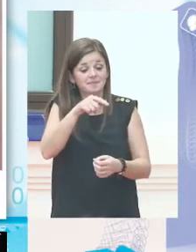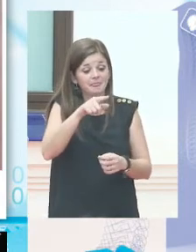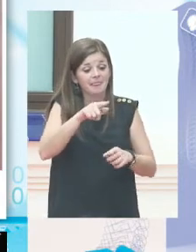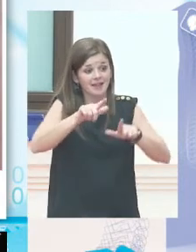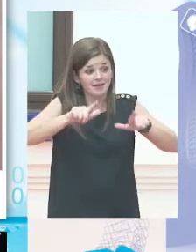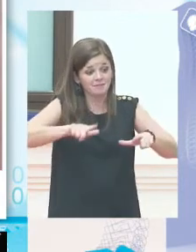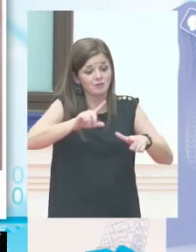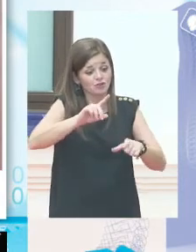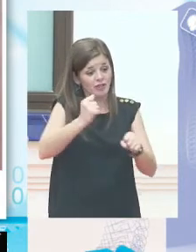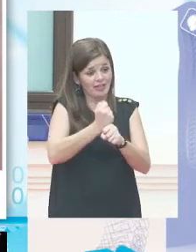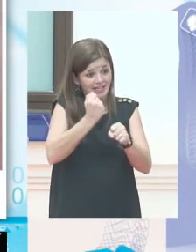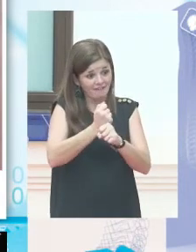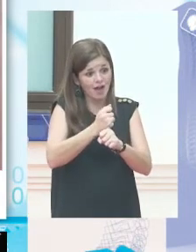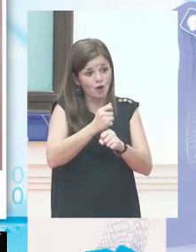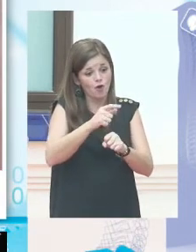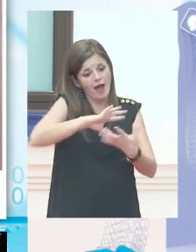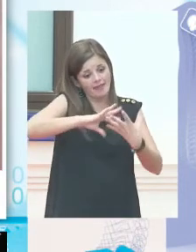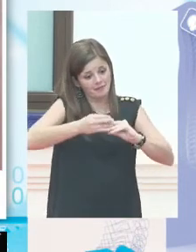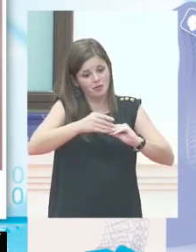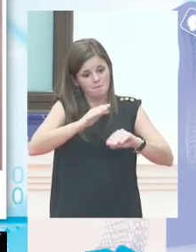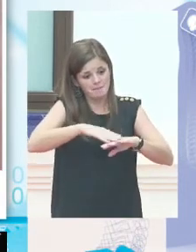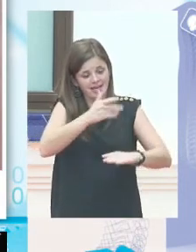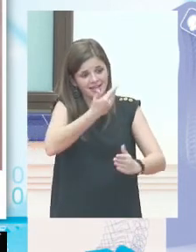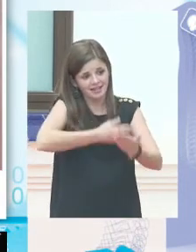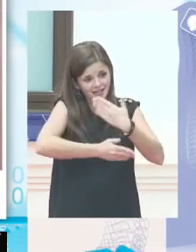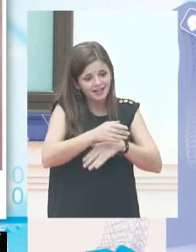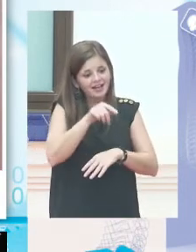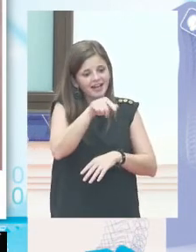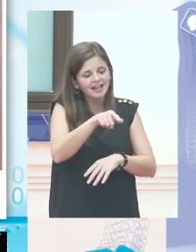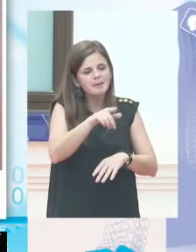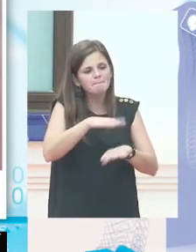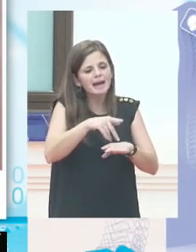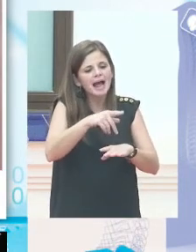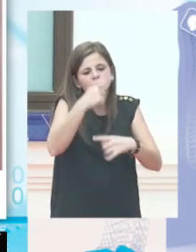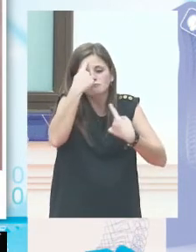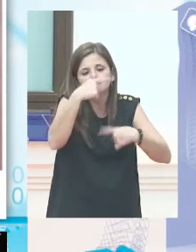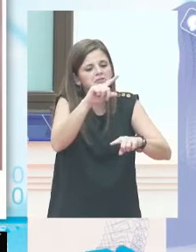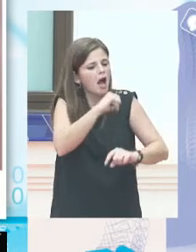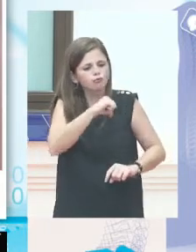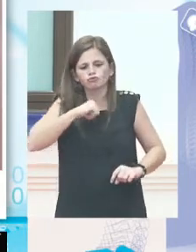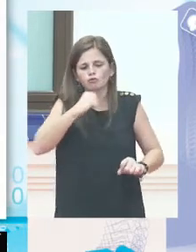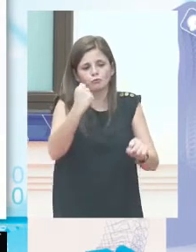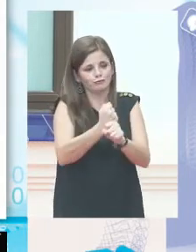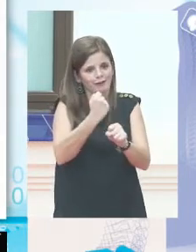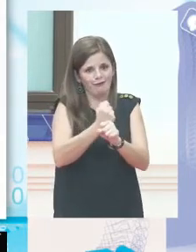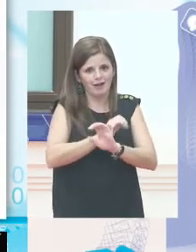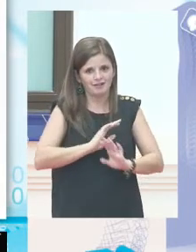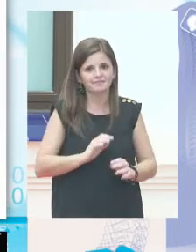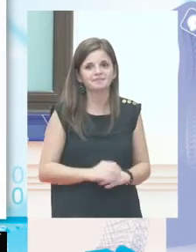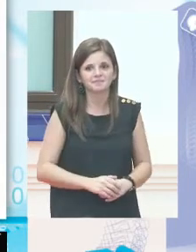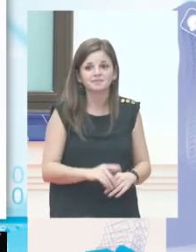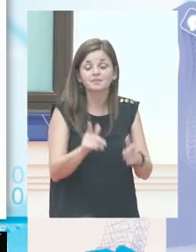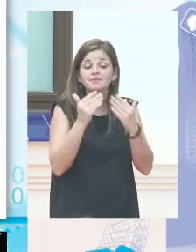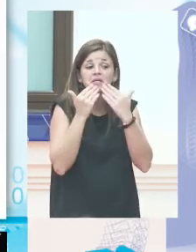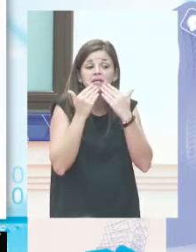para el tipo de discapacidad de forma totalmente autónoma. Así que nada, muchas gracias